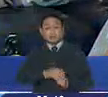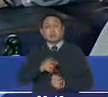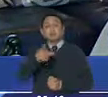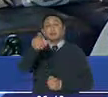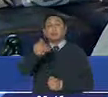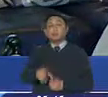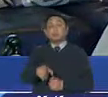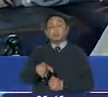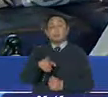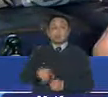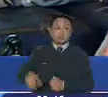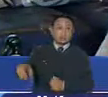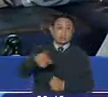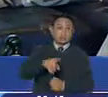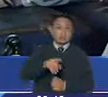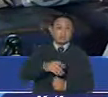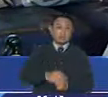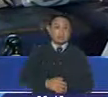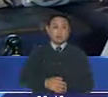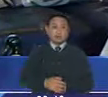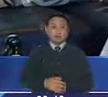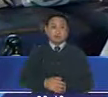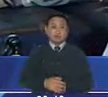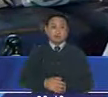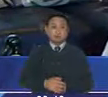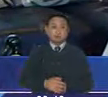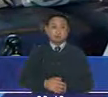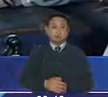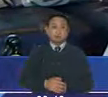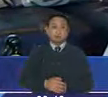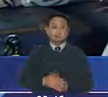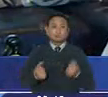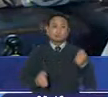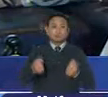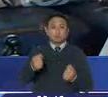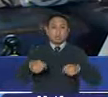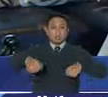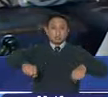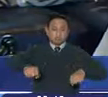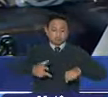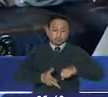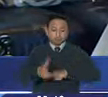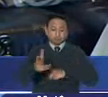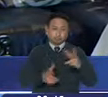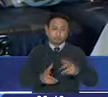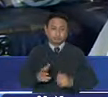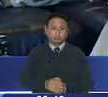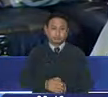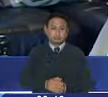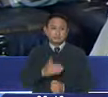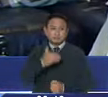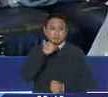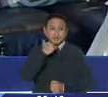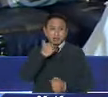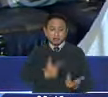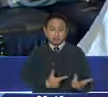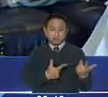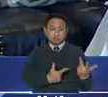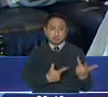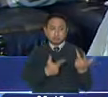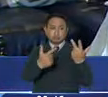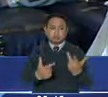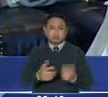a todos estos agentes del orden con movilización, con transporte, con algo de armamento, llámense